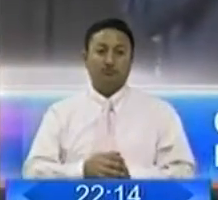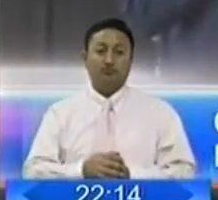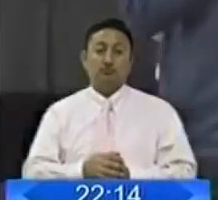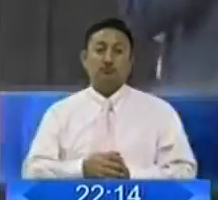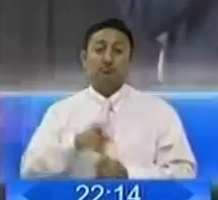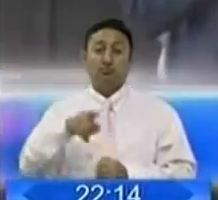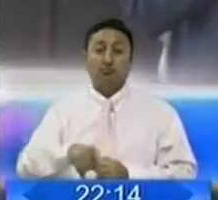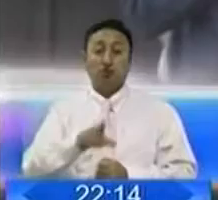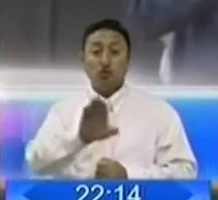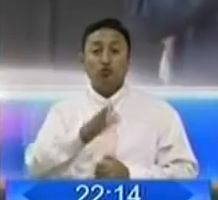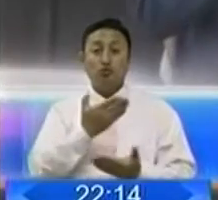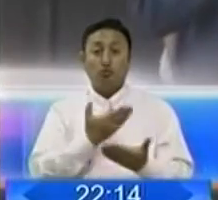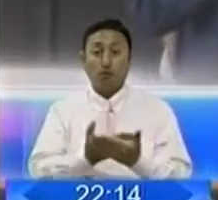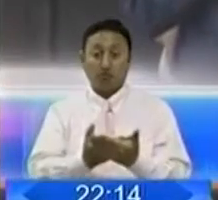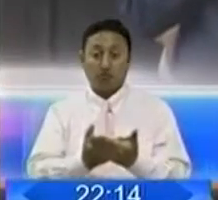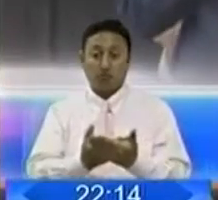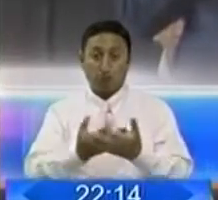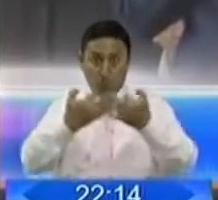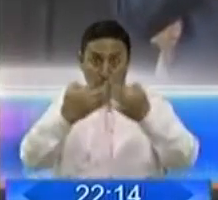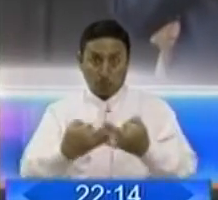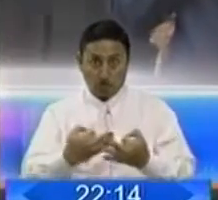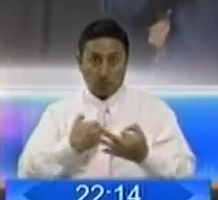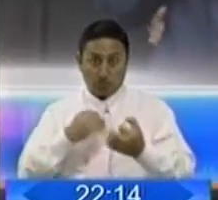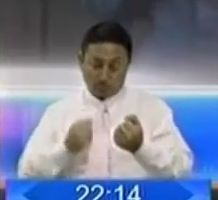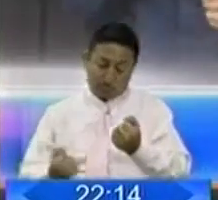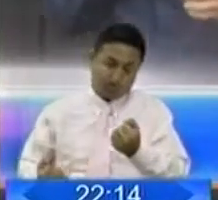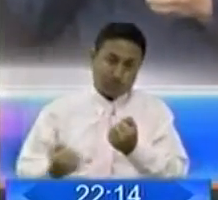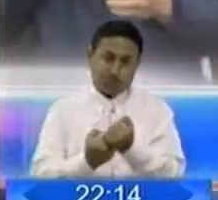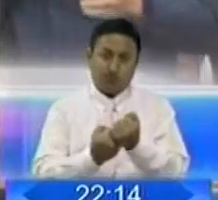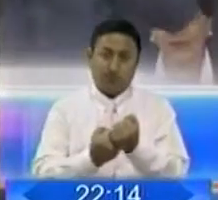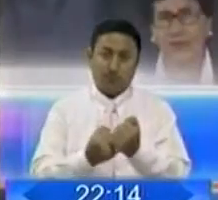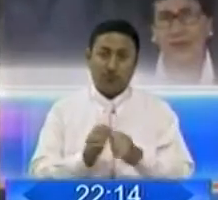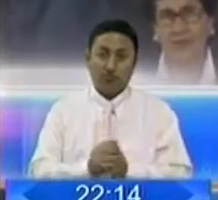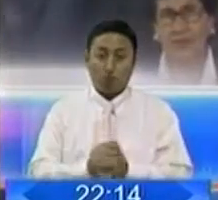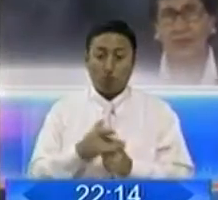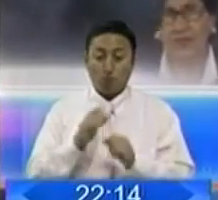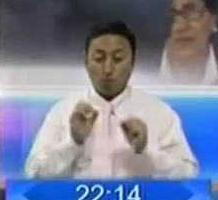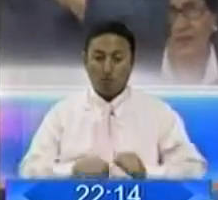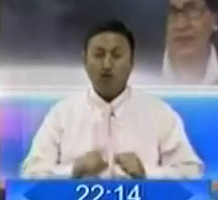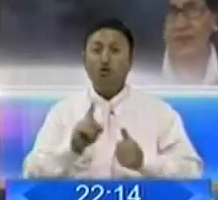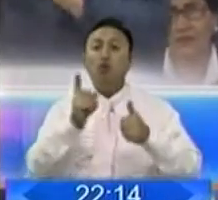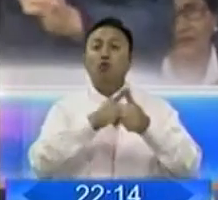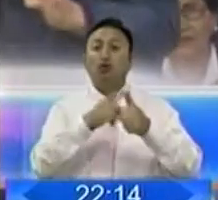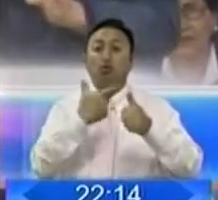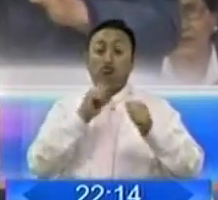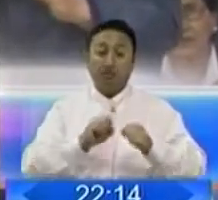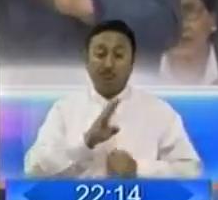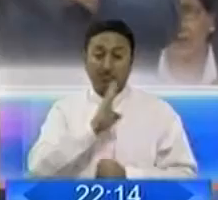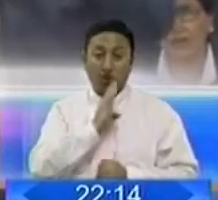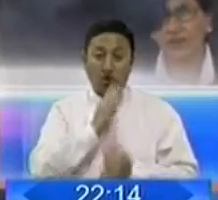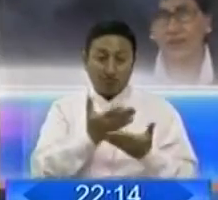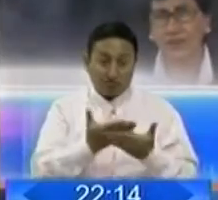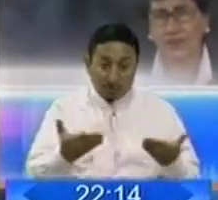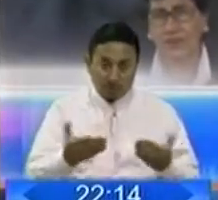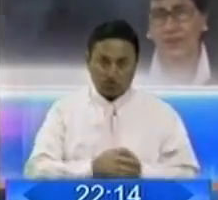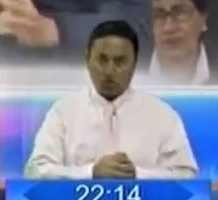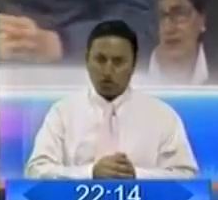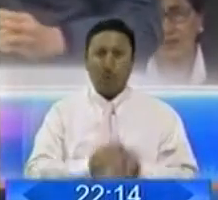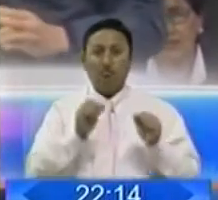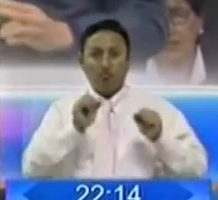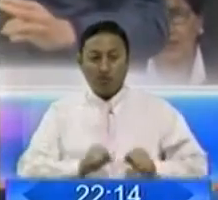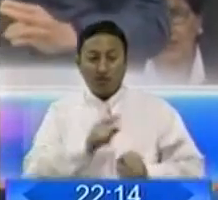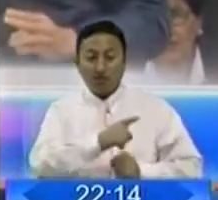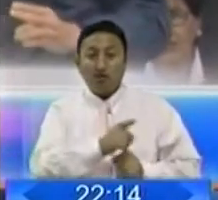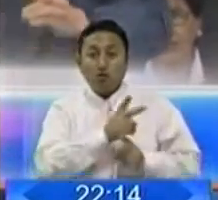este propósito justo, que es de todos, de poder no solo acceder a agua, sino también cuidar